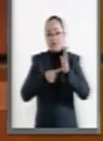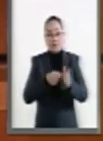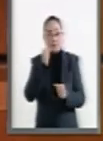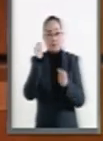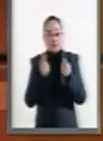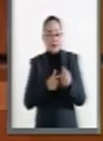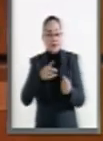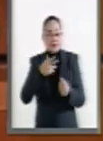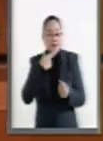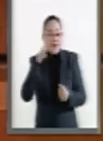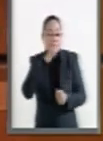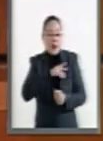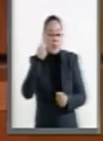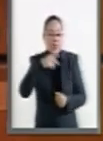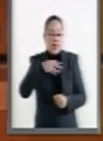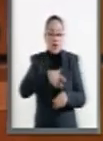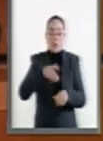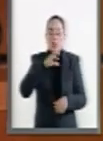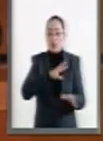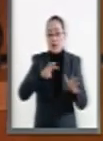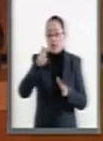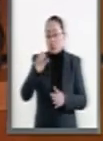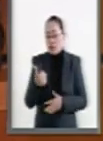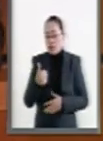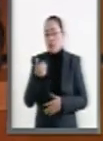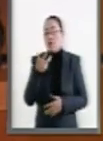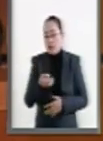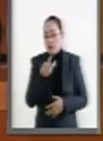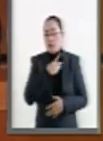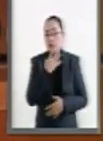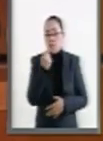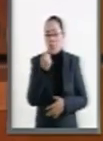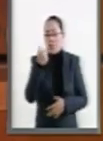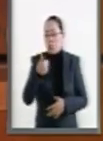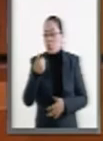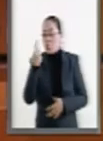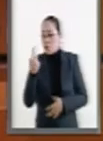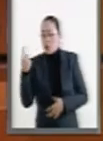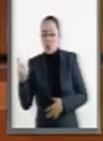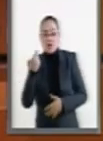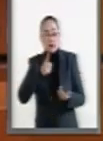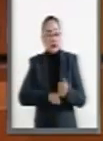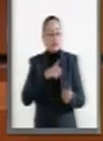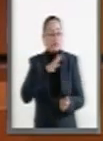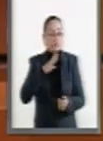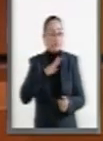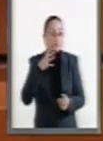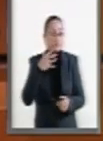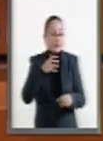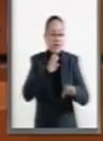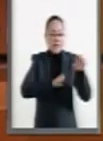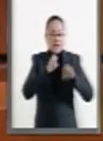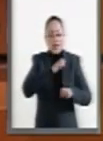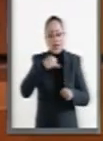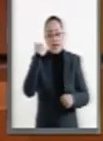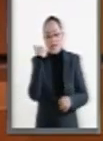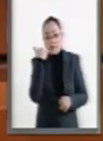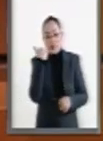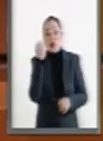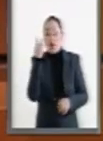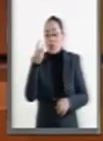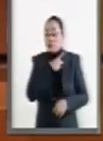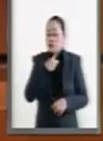de emergencias 911. Además, las empresas telefónicas y concesionarios de telecomunicaciones